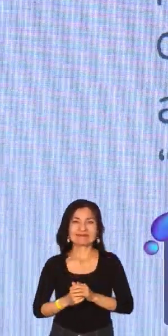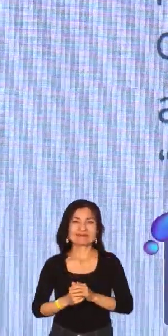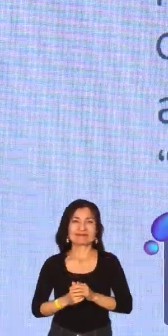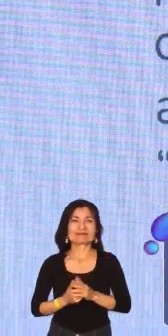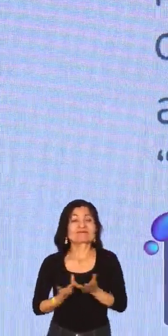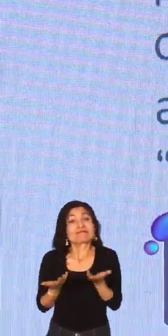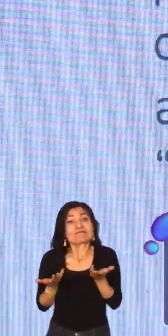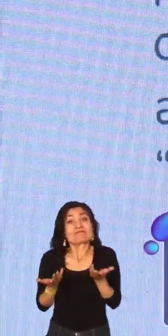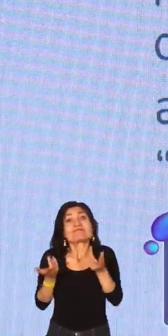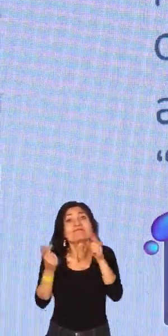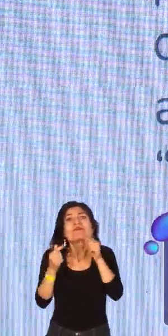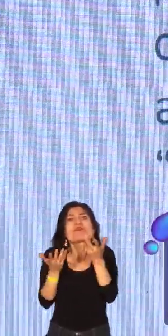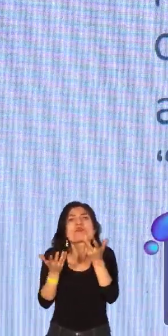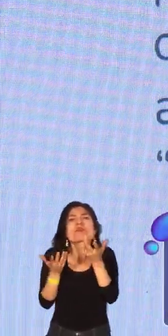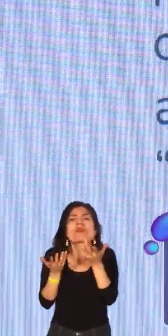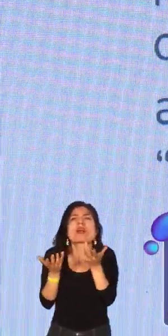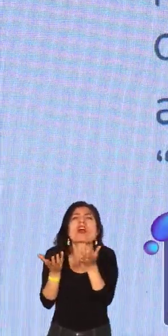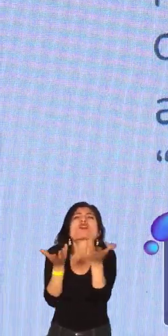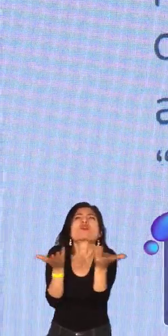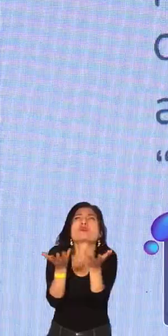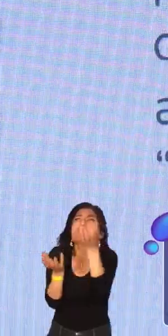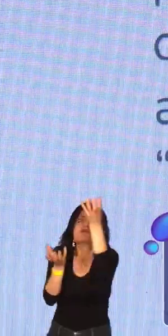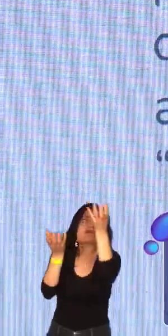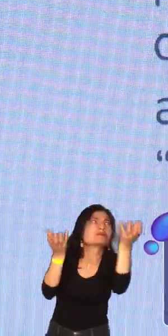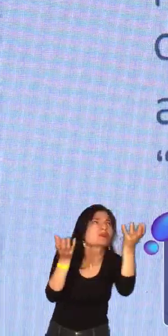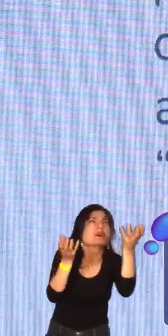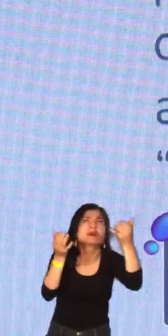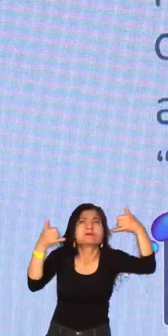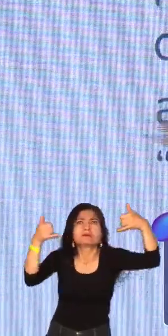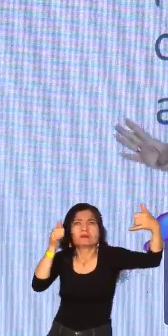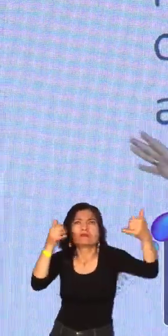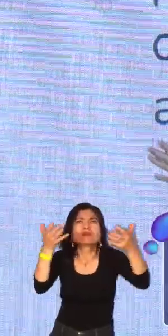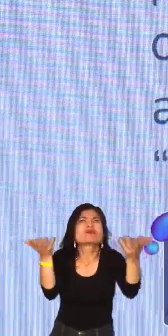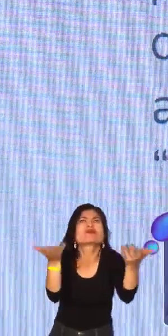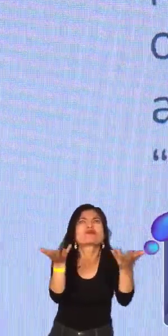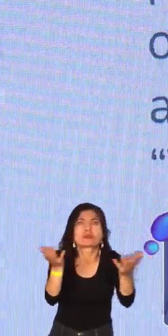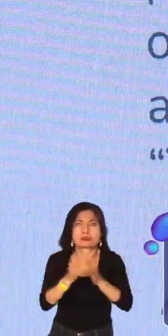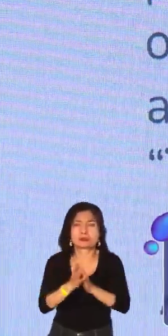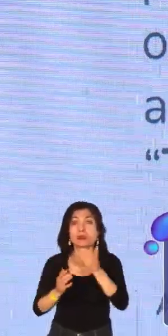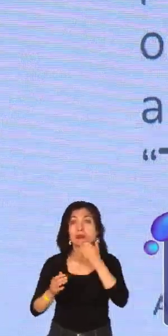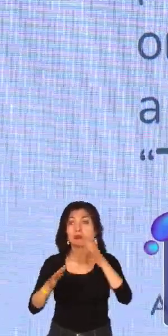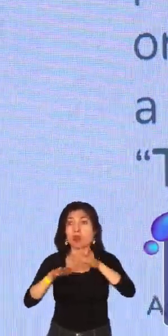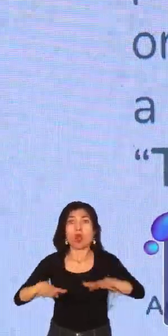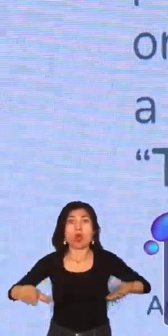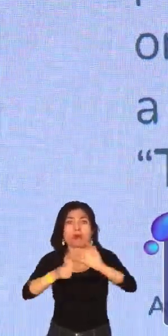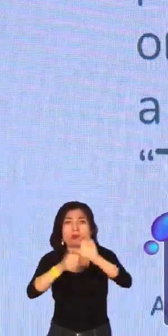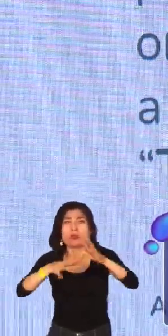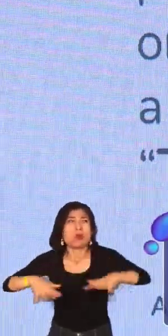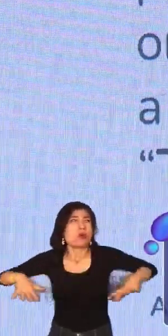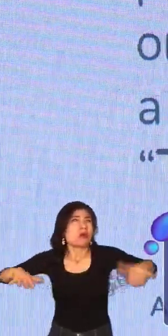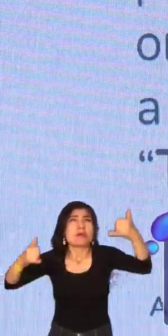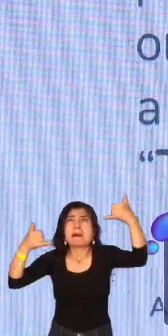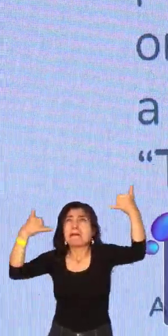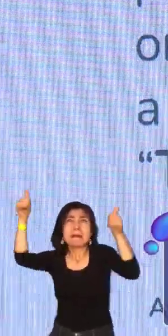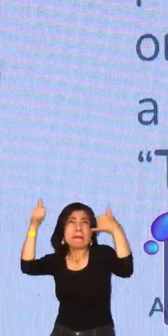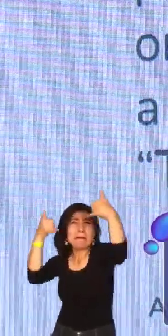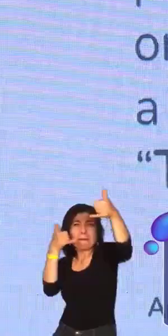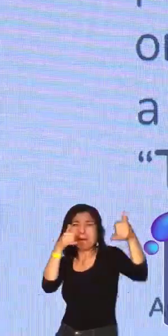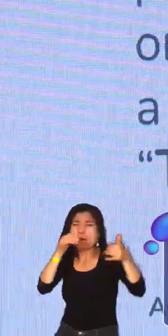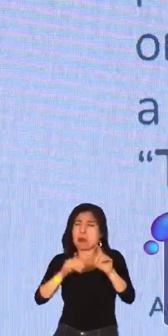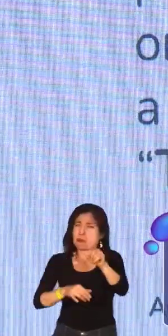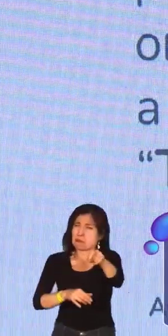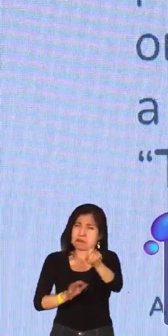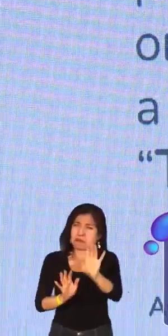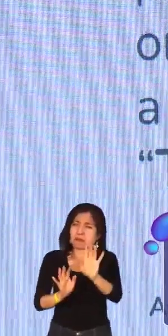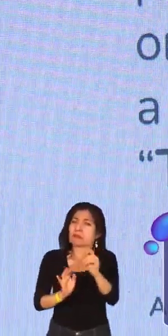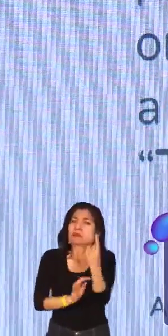Pero también, ¿dónde los voy a poner y por qué? Porque tal vez quiero llenar toda la ciudad de sensores y no es necesario, es tal vez con